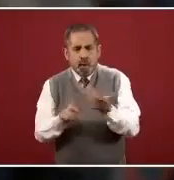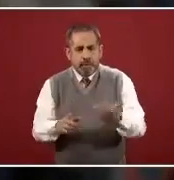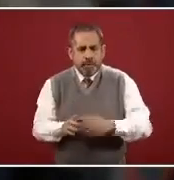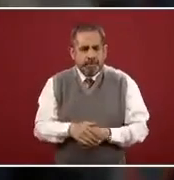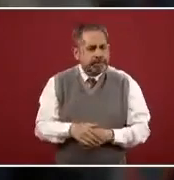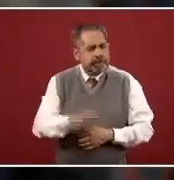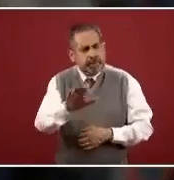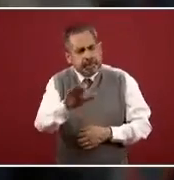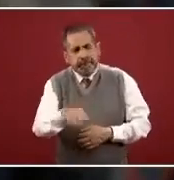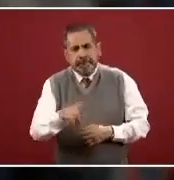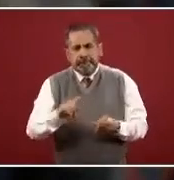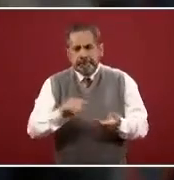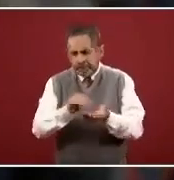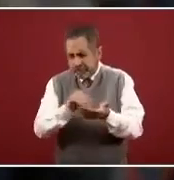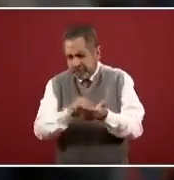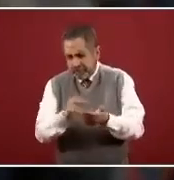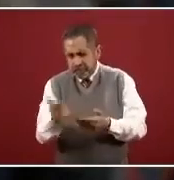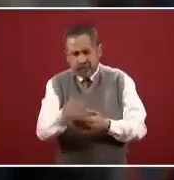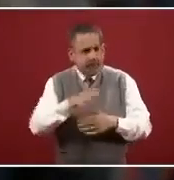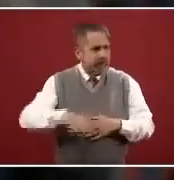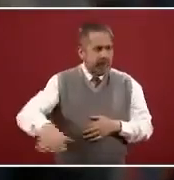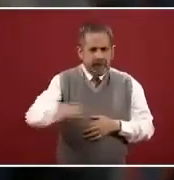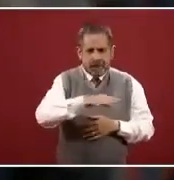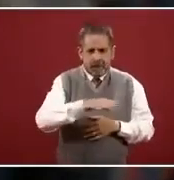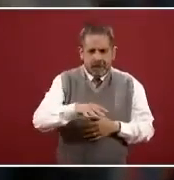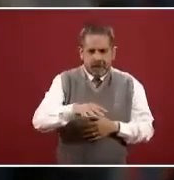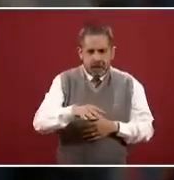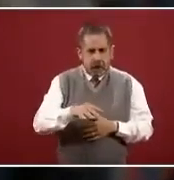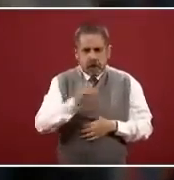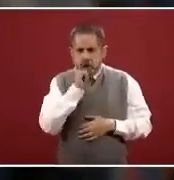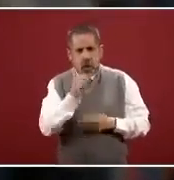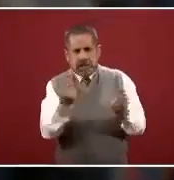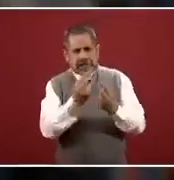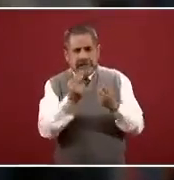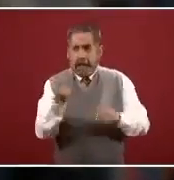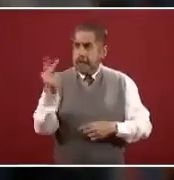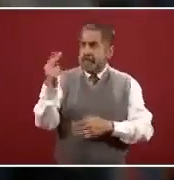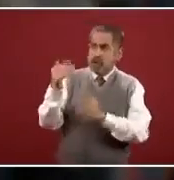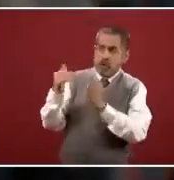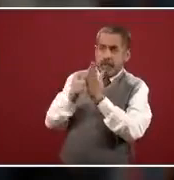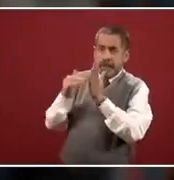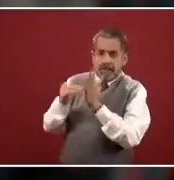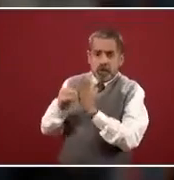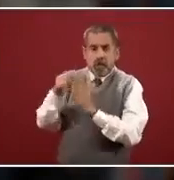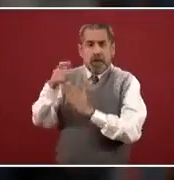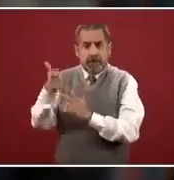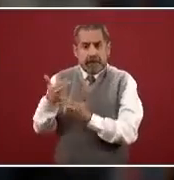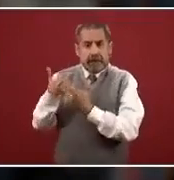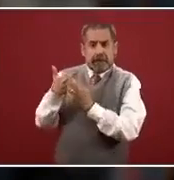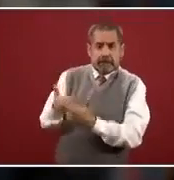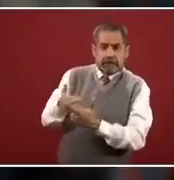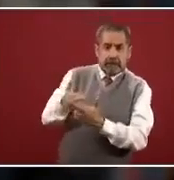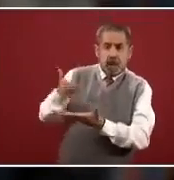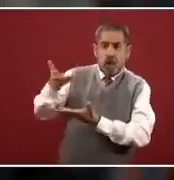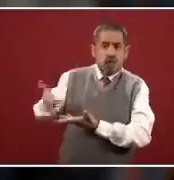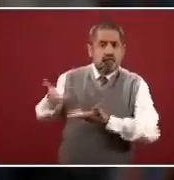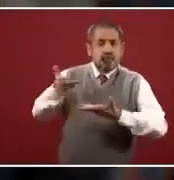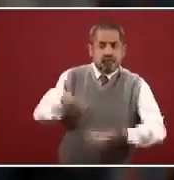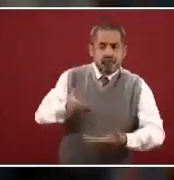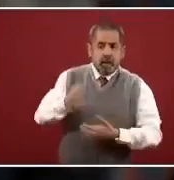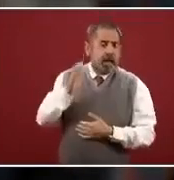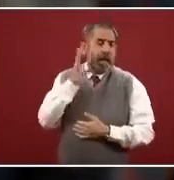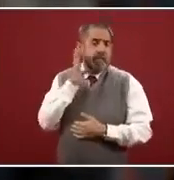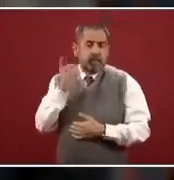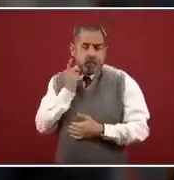sin necesitar, bueno, o el sector salud sigue sin necesitar los 25,000 millones de pesos que han ofrecido ahí en la Cámara de